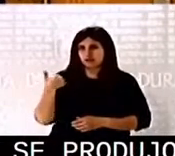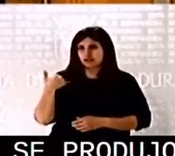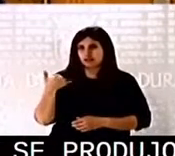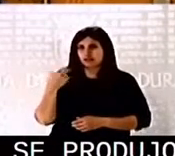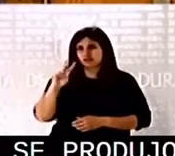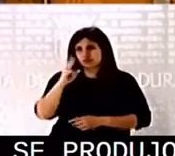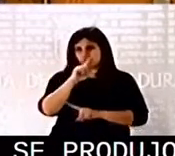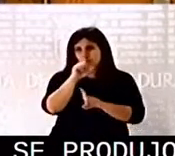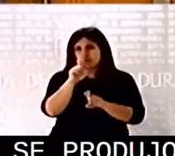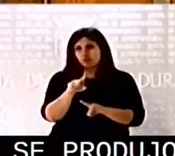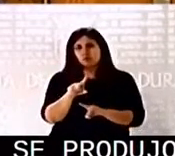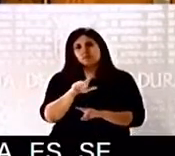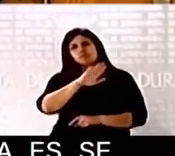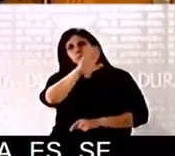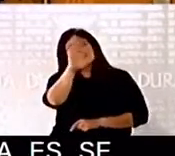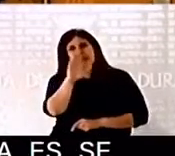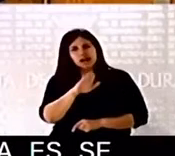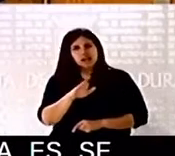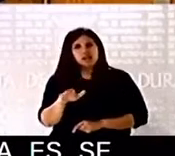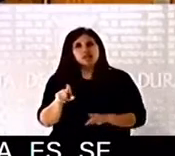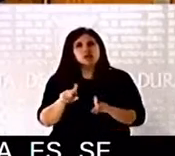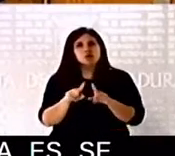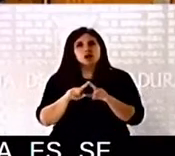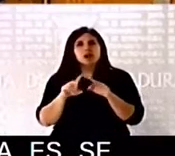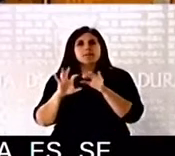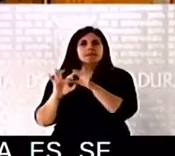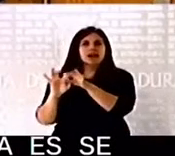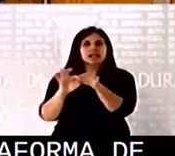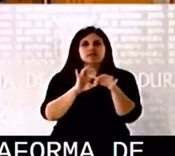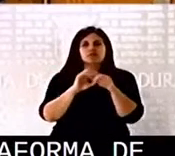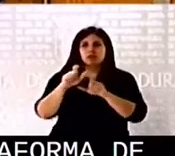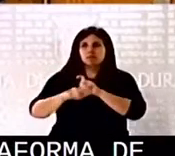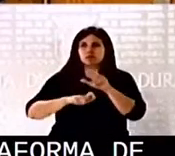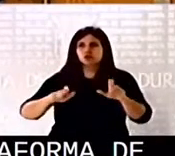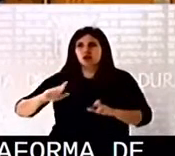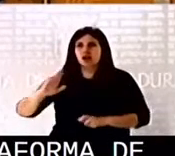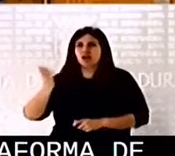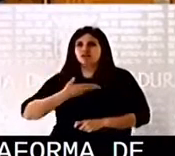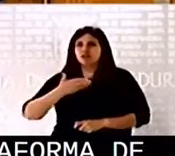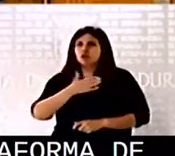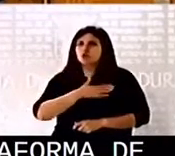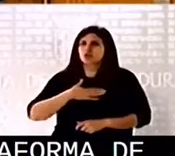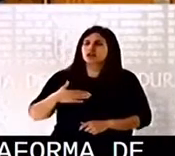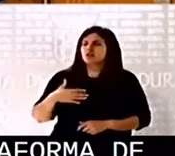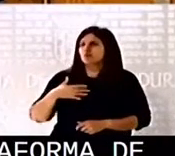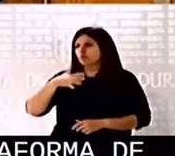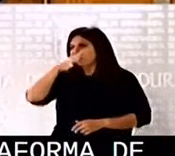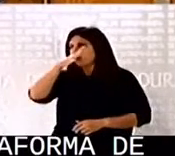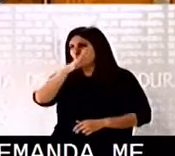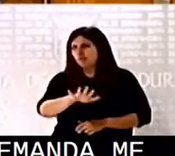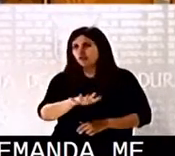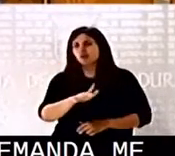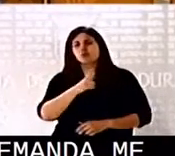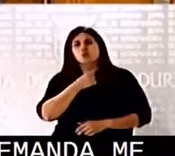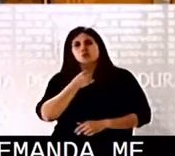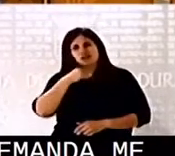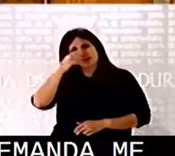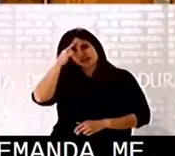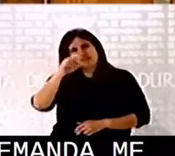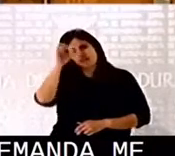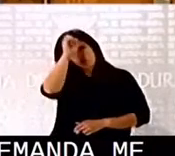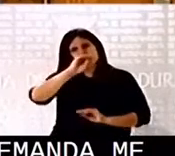pregunta es, parece que va a haber una plataforma de afectados que pretenden presentar una demanda, nos gustaría saber qué opinión